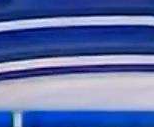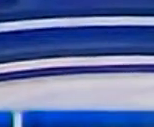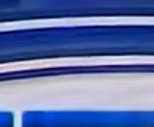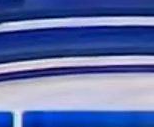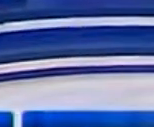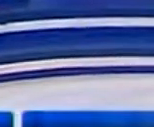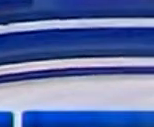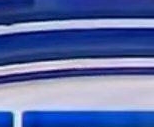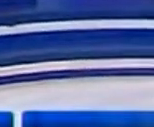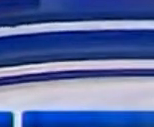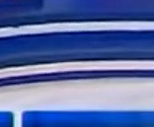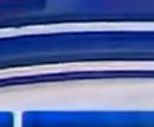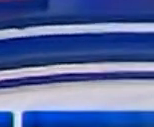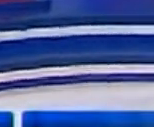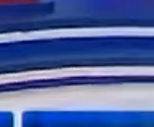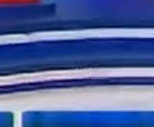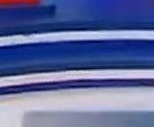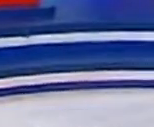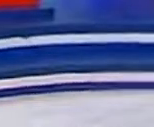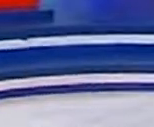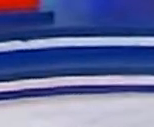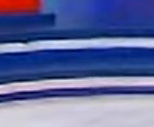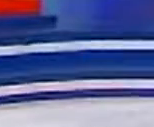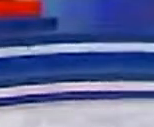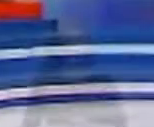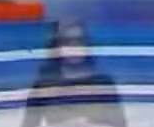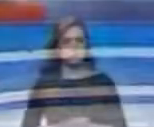Radio, 100.1 en Cuenca.